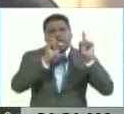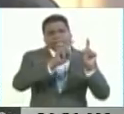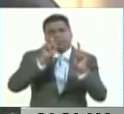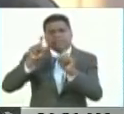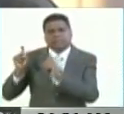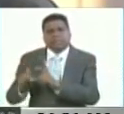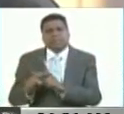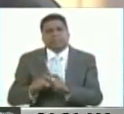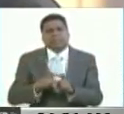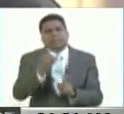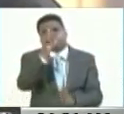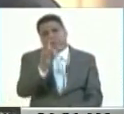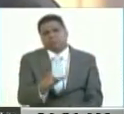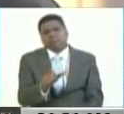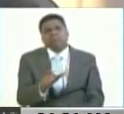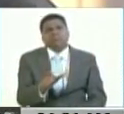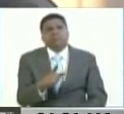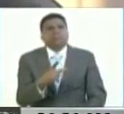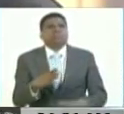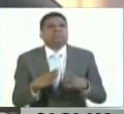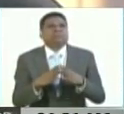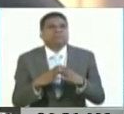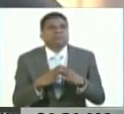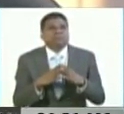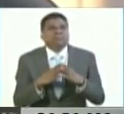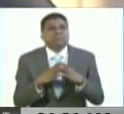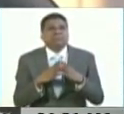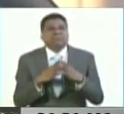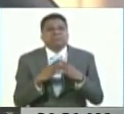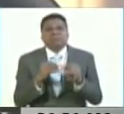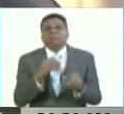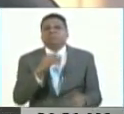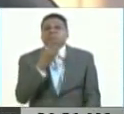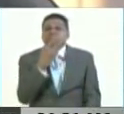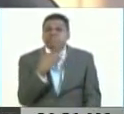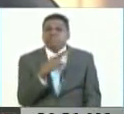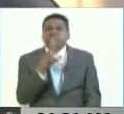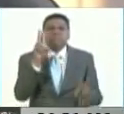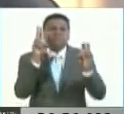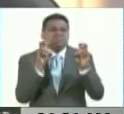también constantemente al personal para que pueda actualizarse en las nuevas,